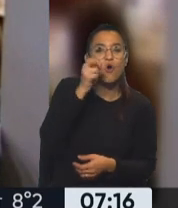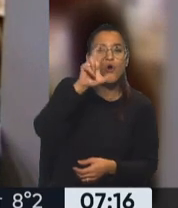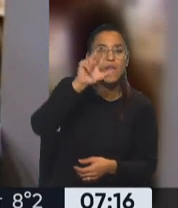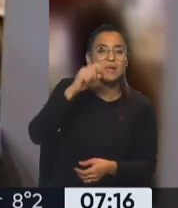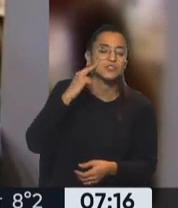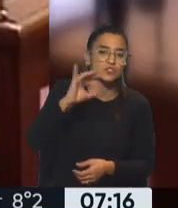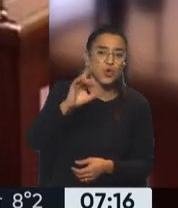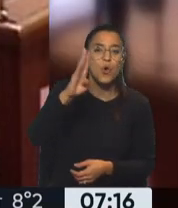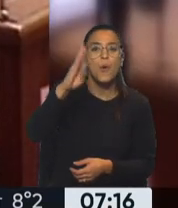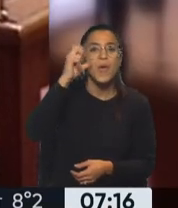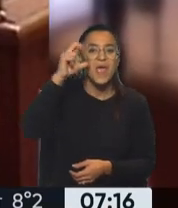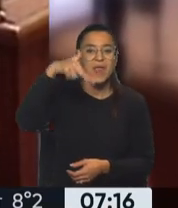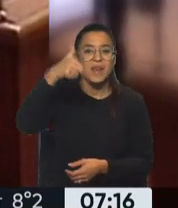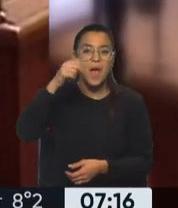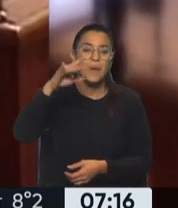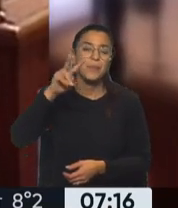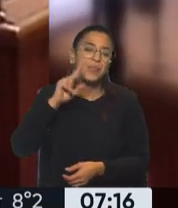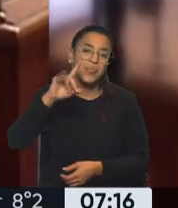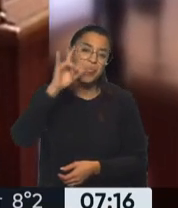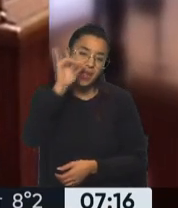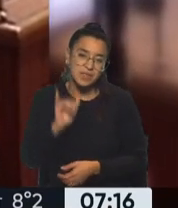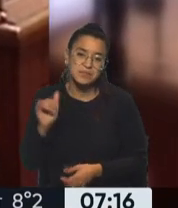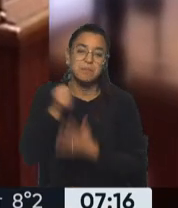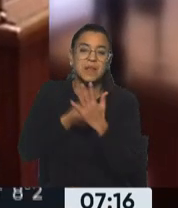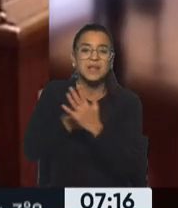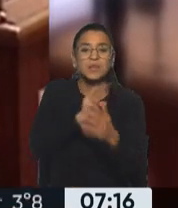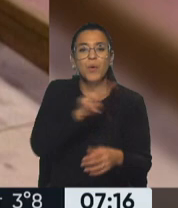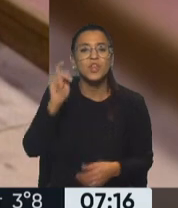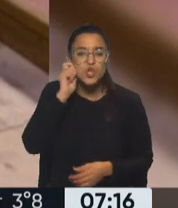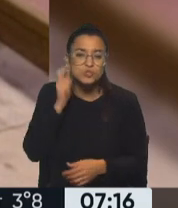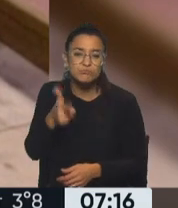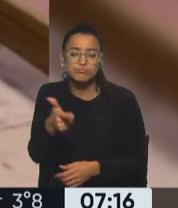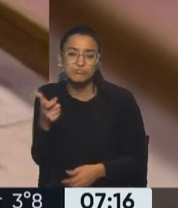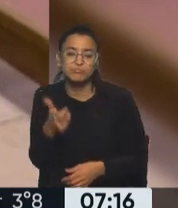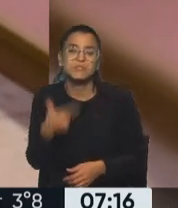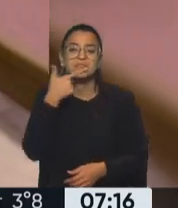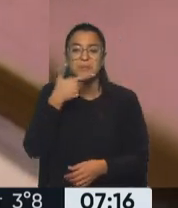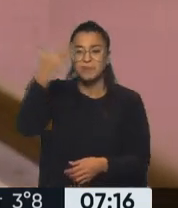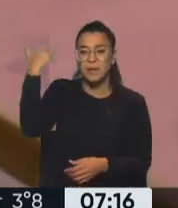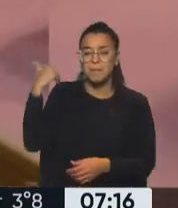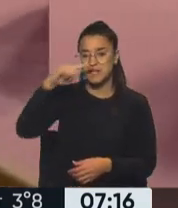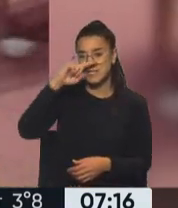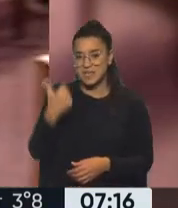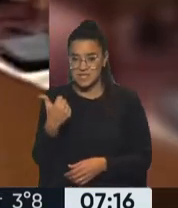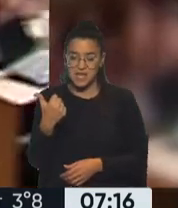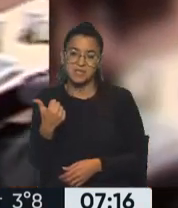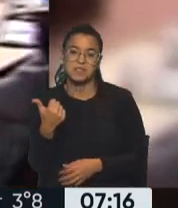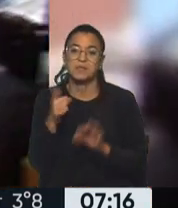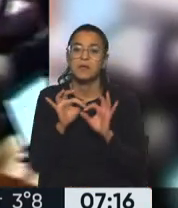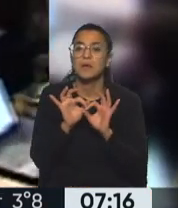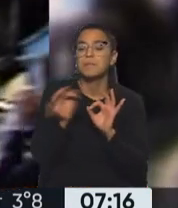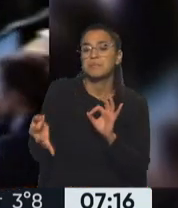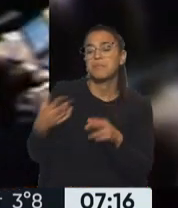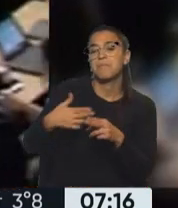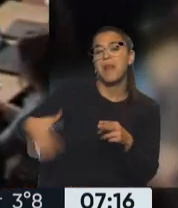Alejandro Benavides, un militante de 22 años, ejecutado en septiembre de 1976. A metros de la